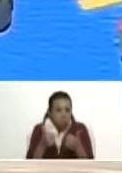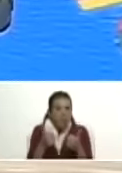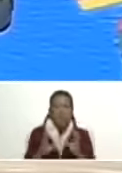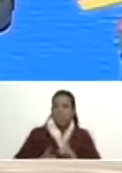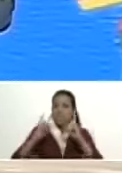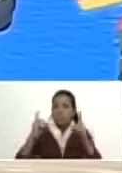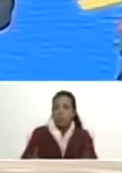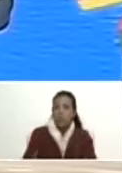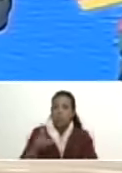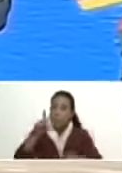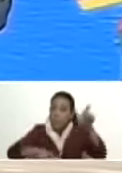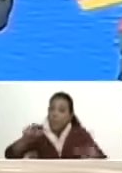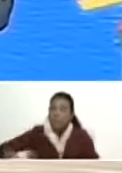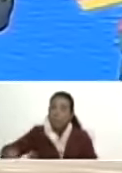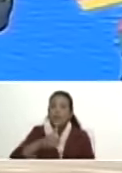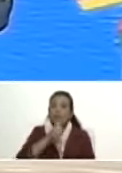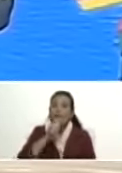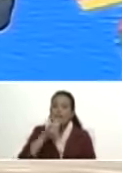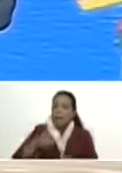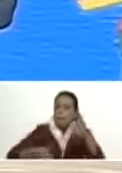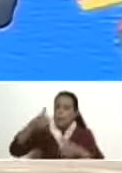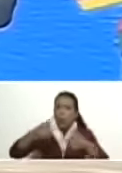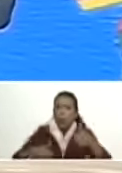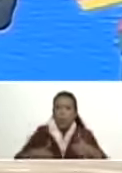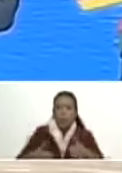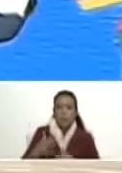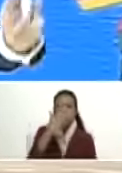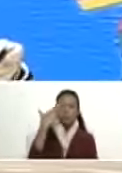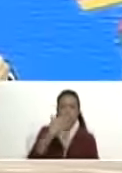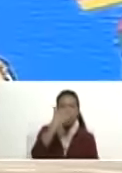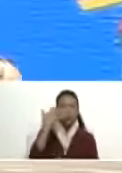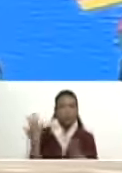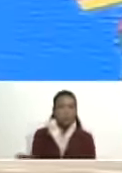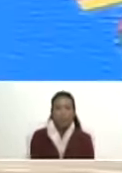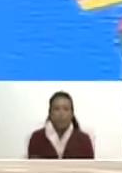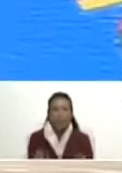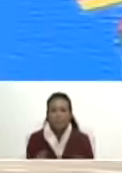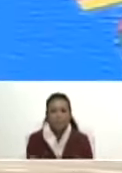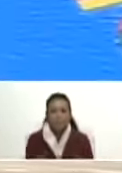Decisión soberana de Venezuela, sin chantaje.